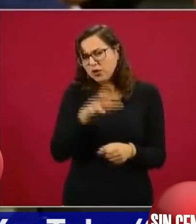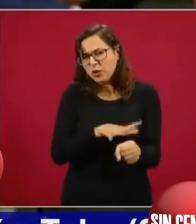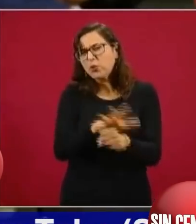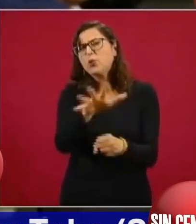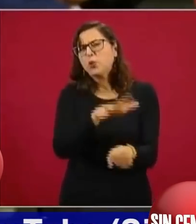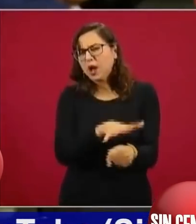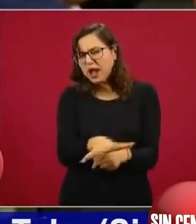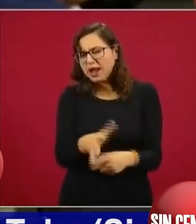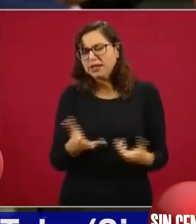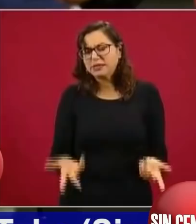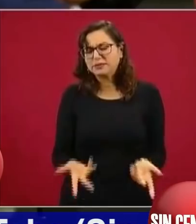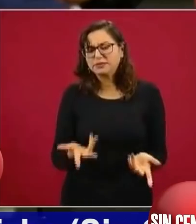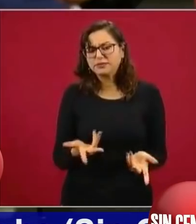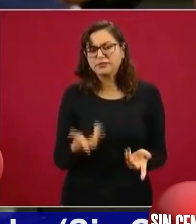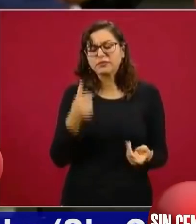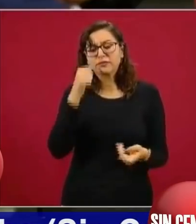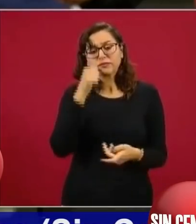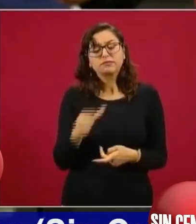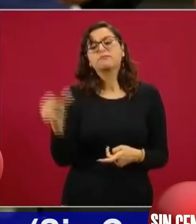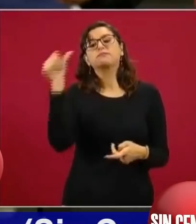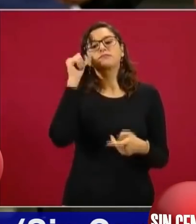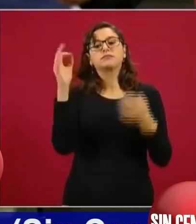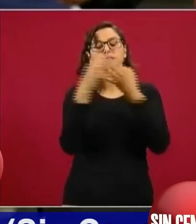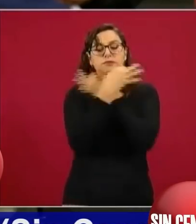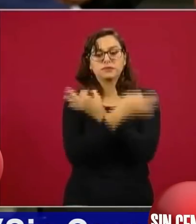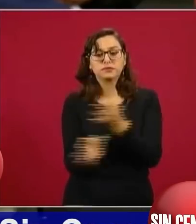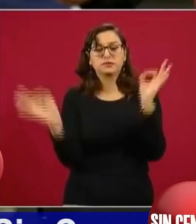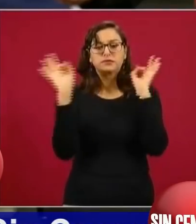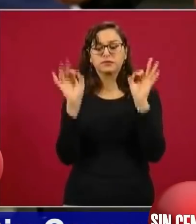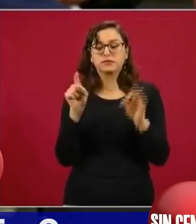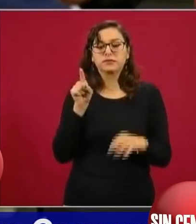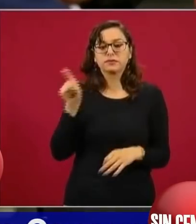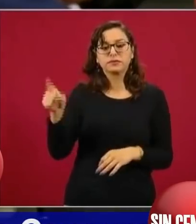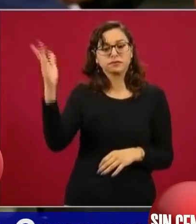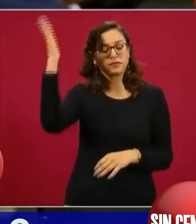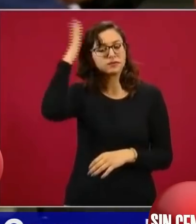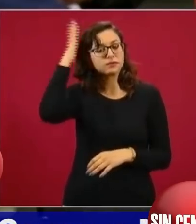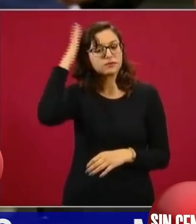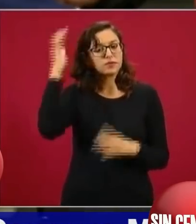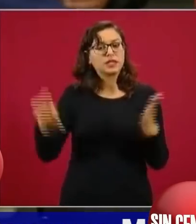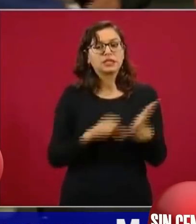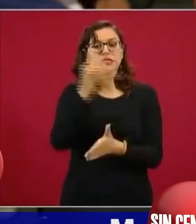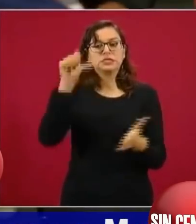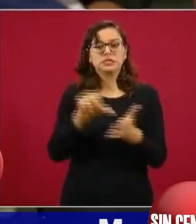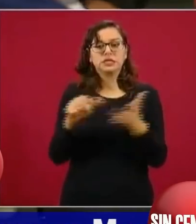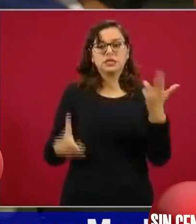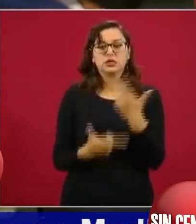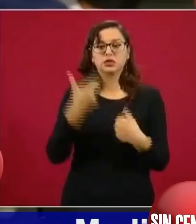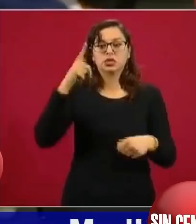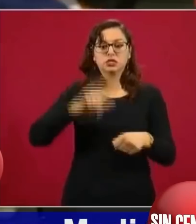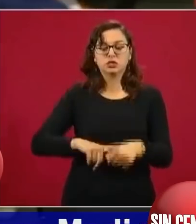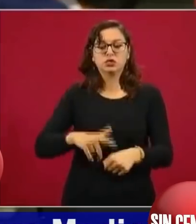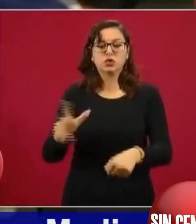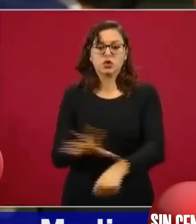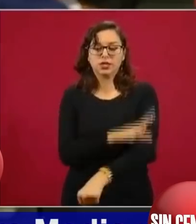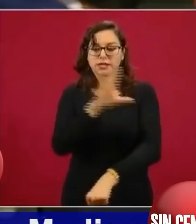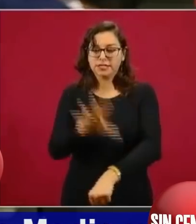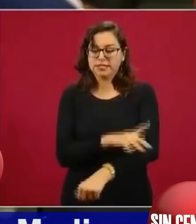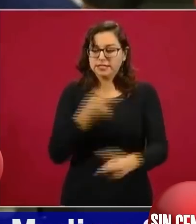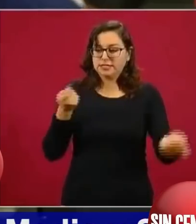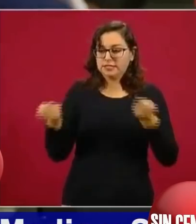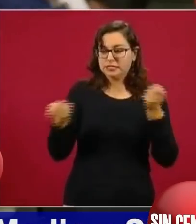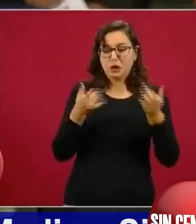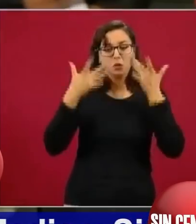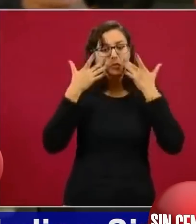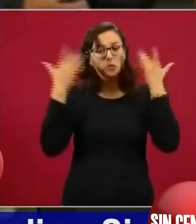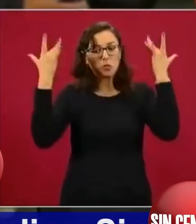reunión. Ayer se da a conocer sobre la renuncia del titular del Centro Nacional de Control de Energía, si se habló en esta